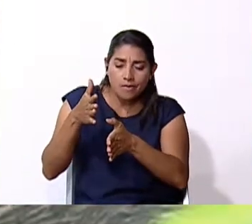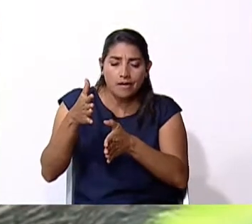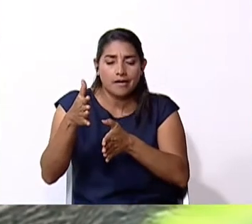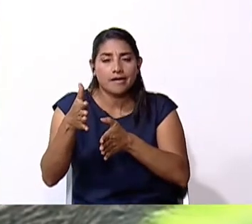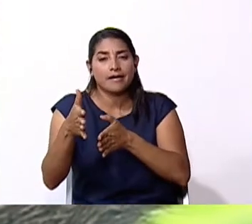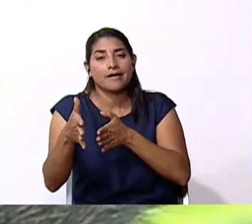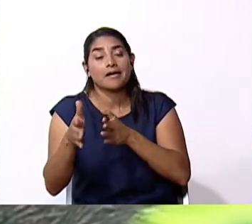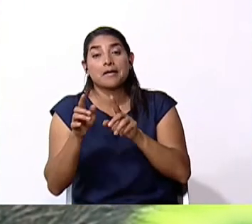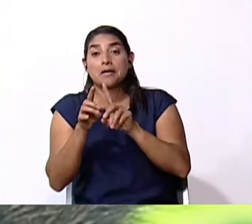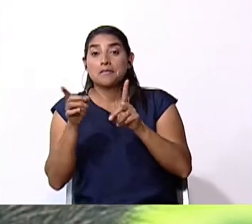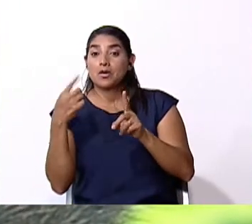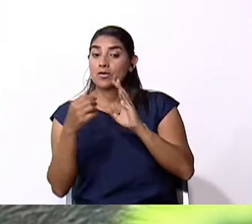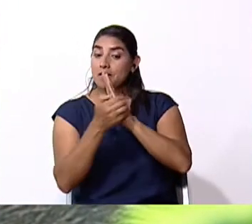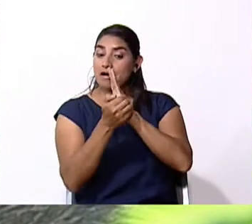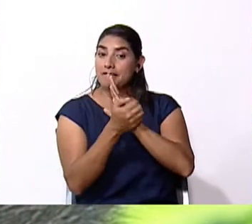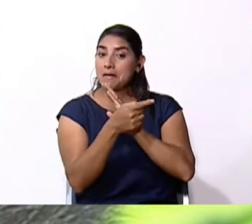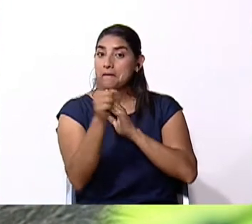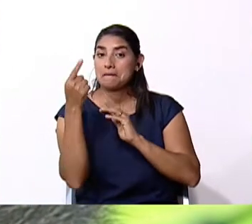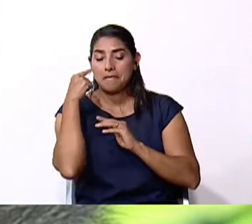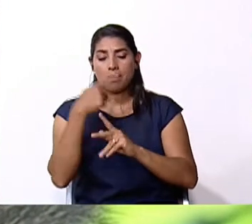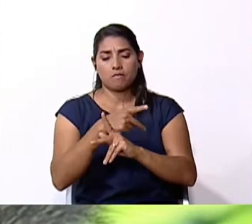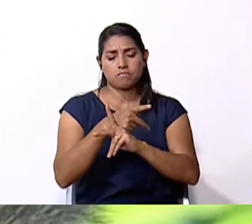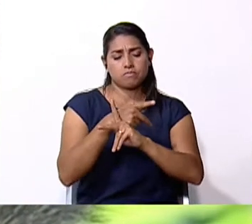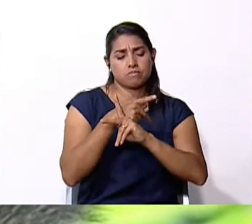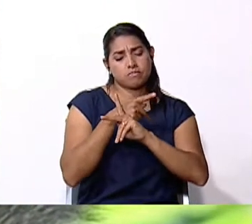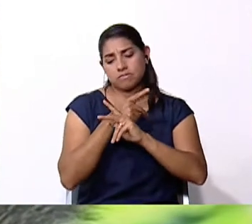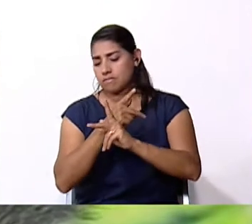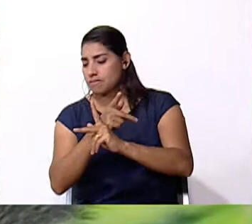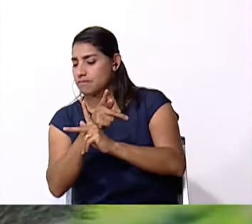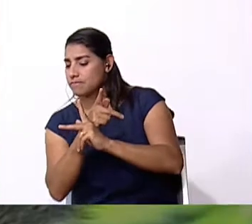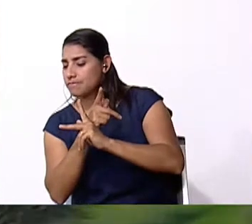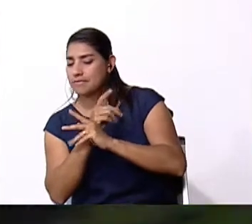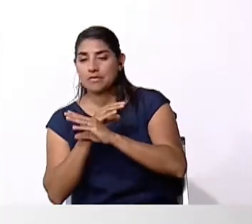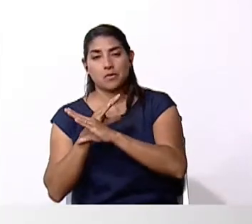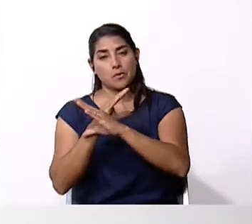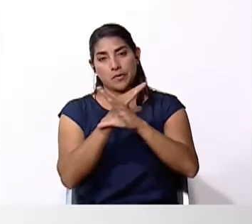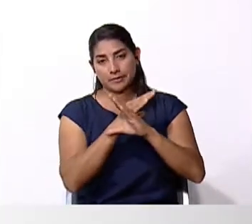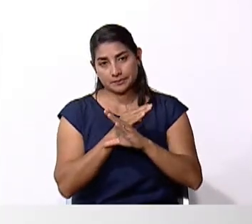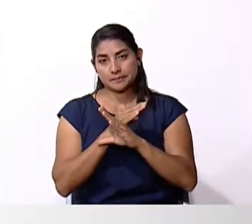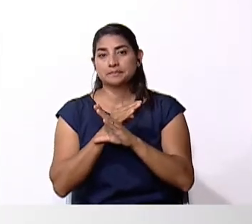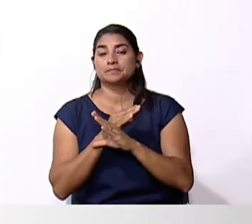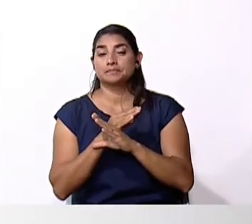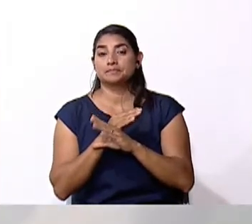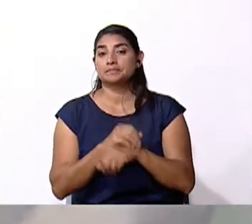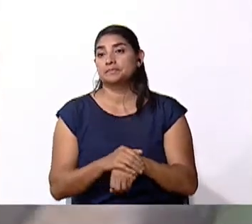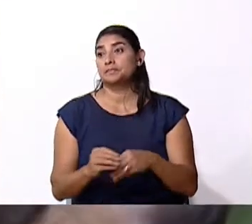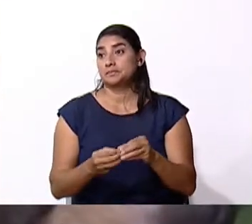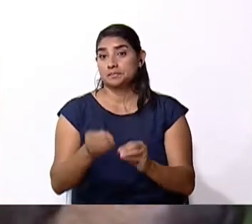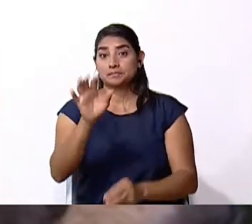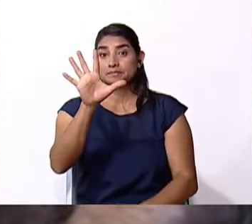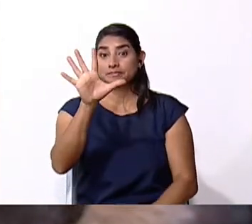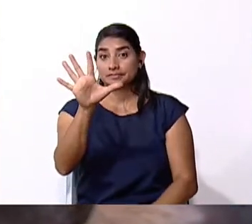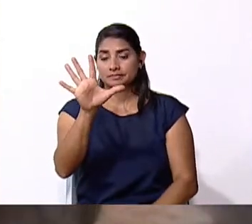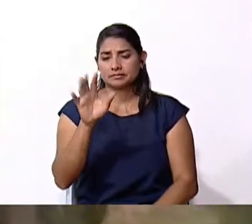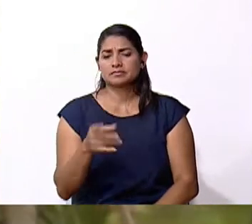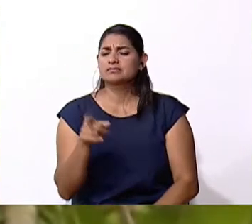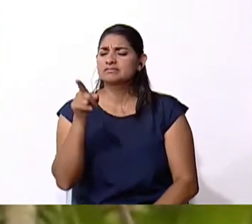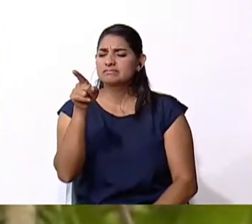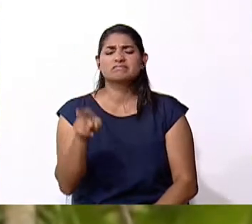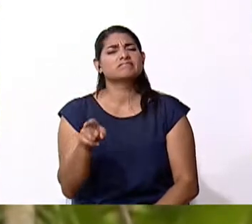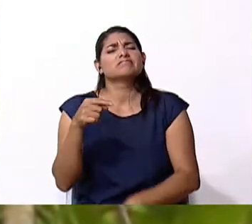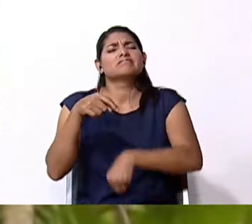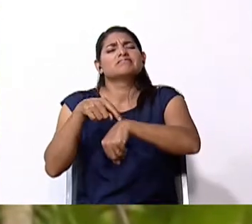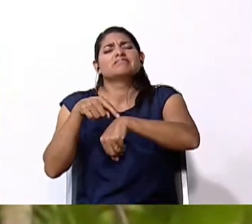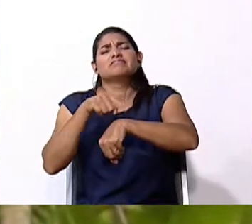lento, pero son capaces de protegerse a sí mismos. 5. ¿Cuánto duermen?